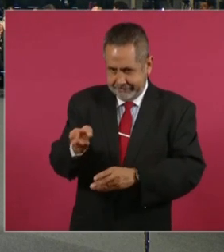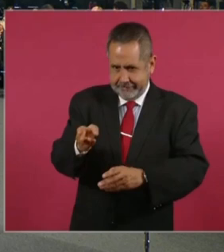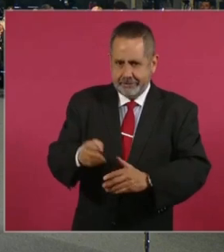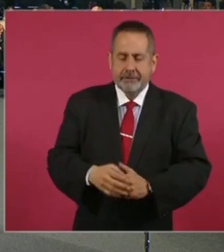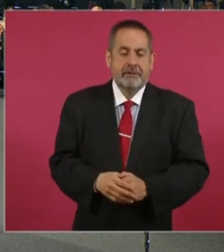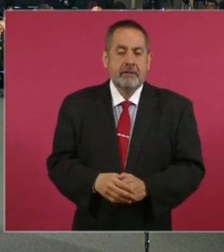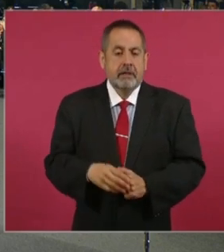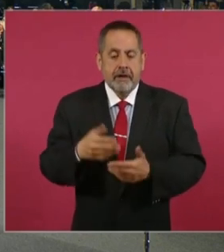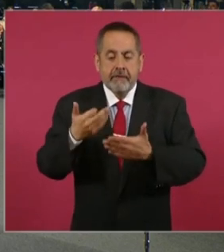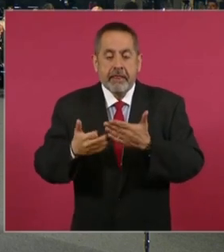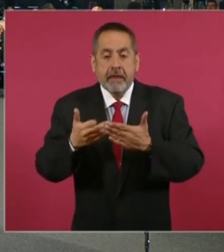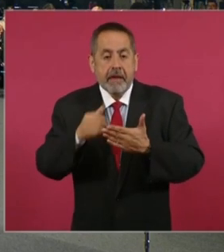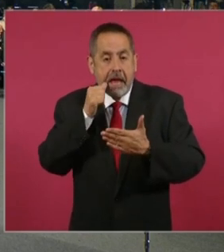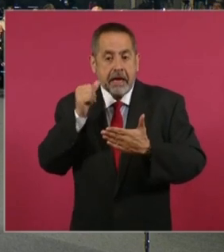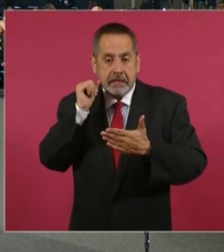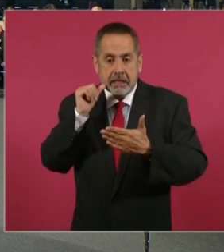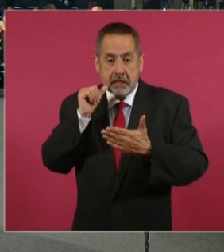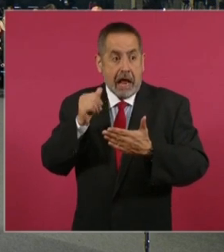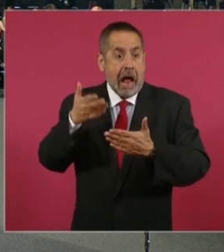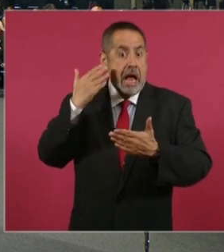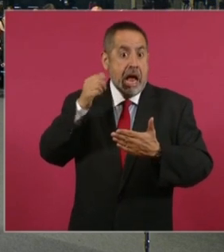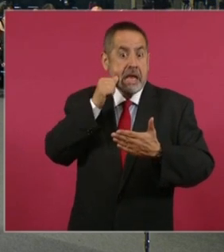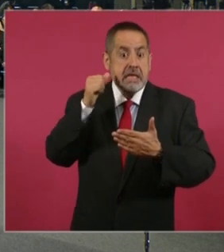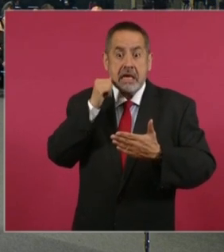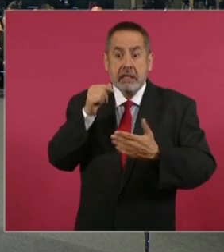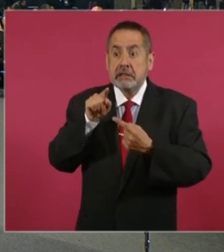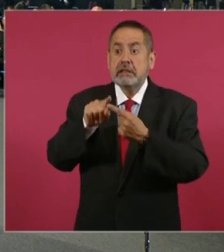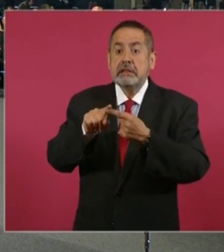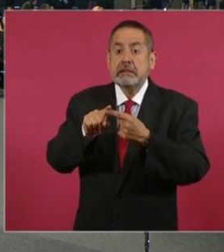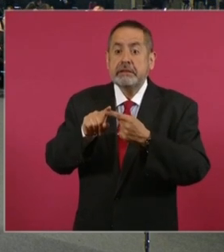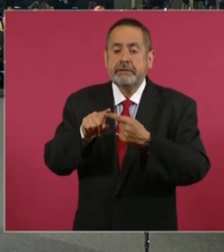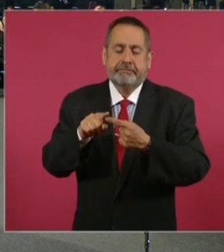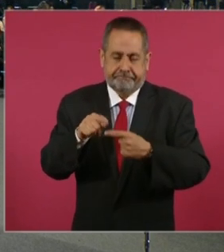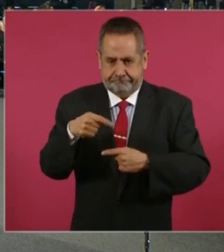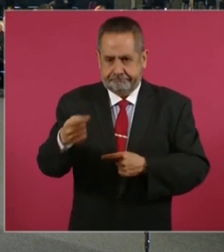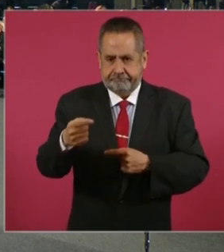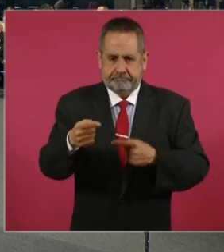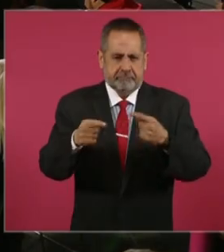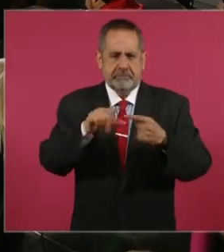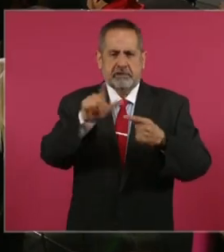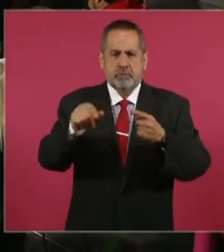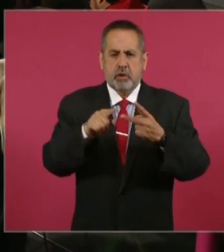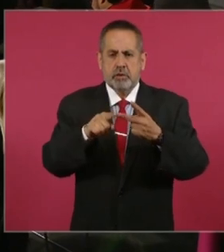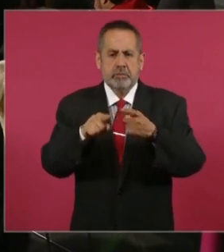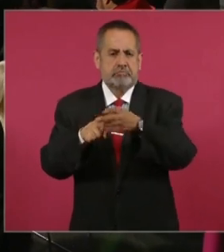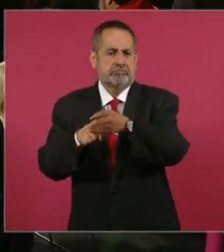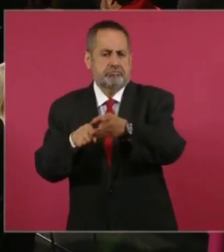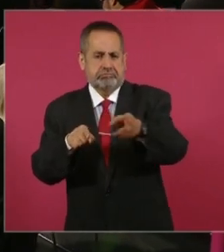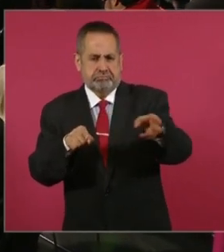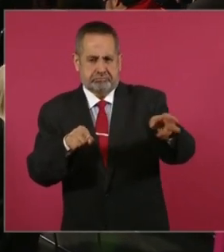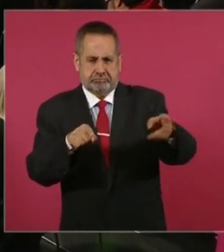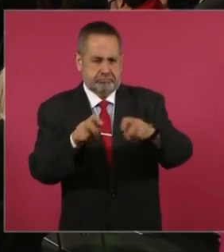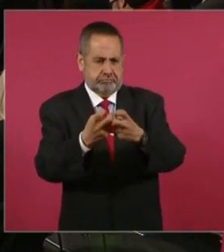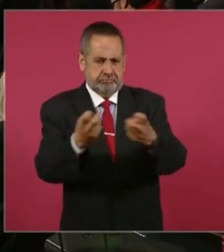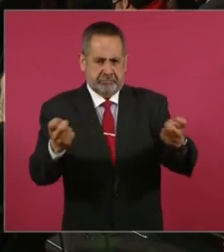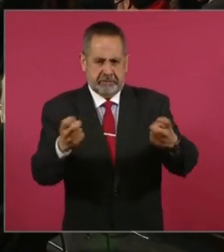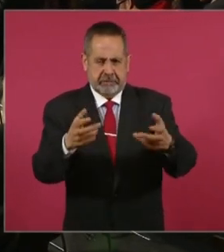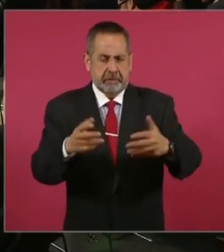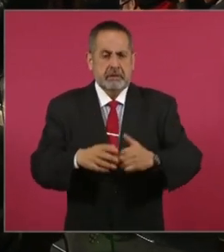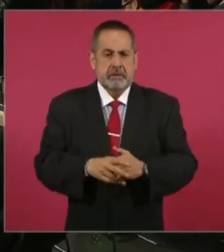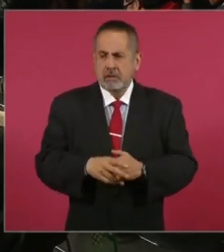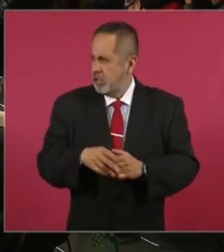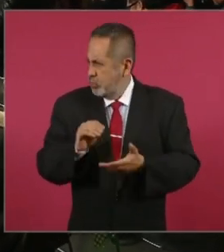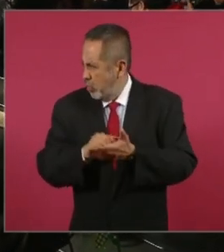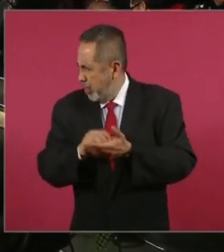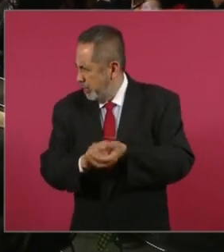que quedó aquí porque estaba en primer lugar y luego nos vamos a las primeras. Se siguen